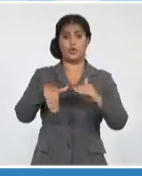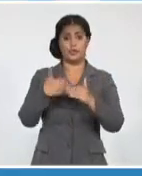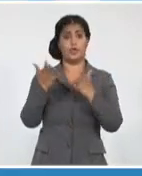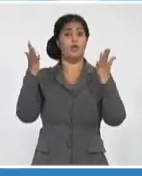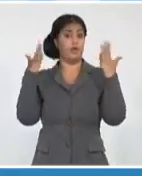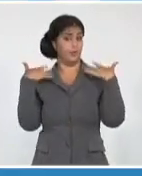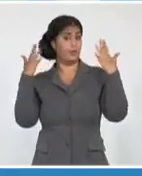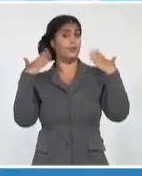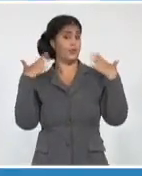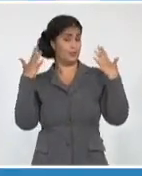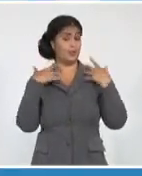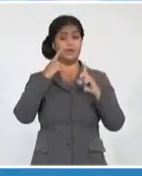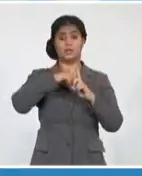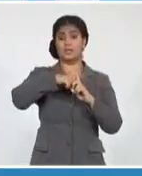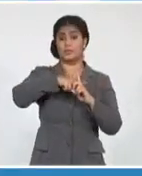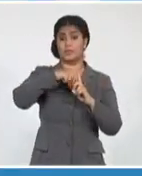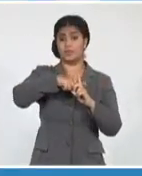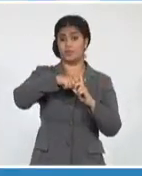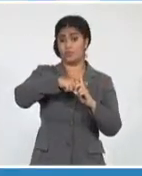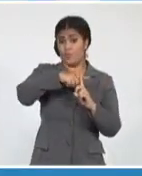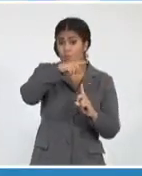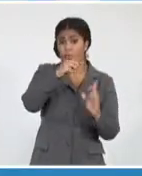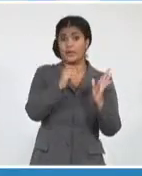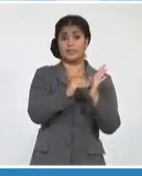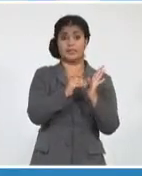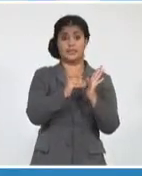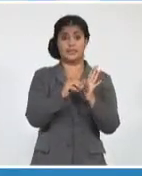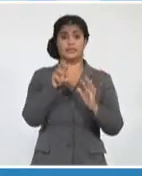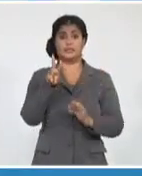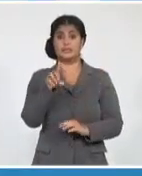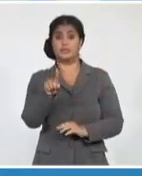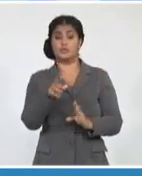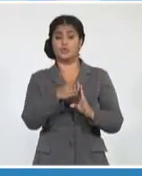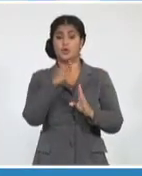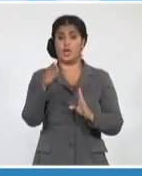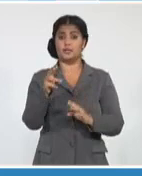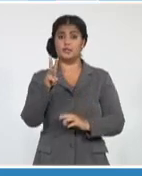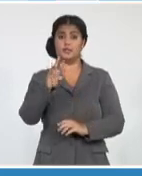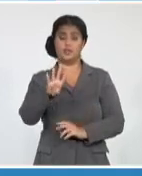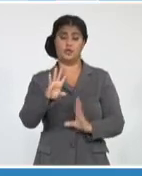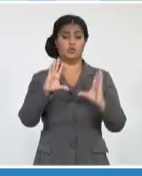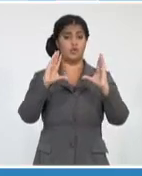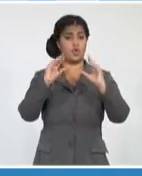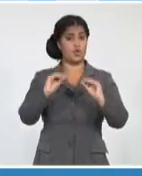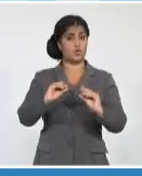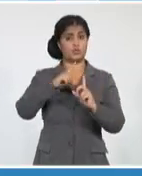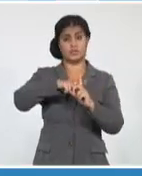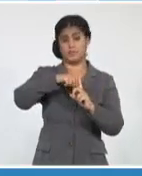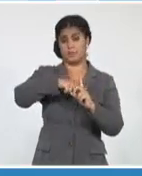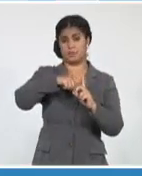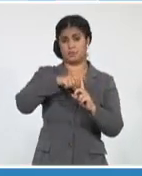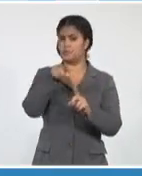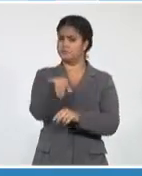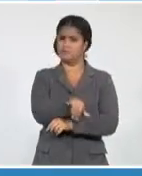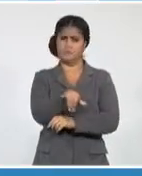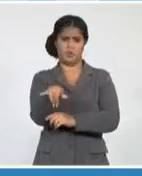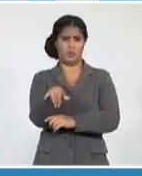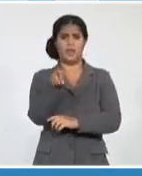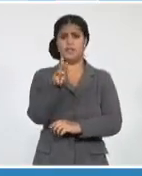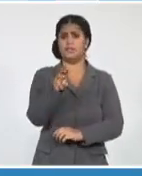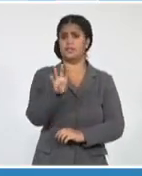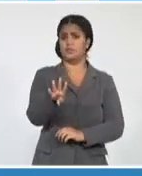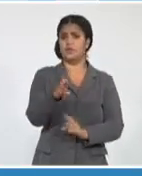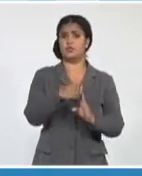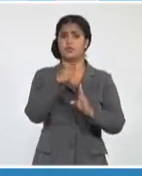temperaturas máximas en la tarde con valores entre 31 y 34 grados celsius y en la noche las temperaturas con poca variación valores entre 24